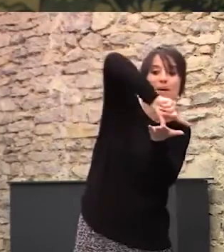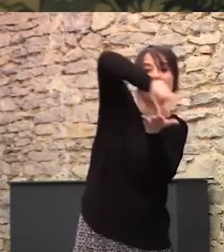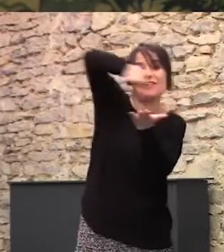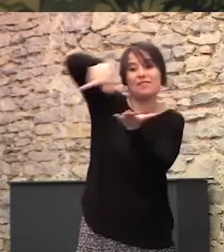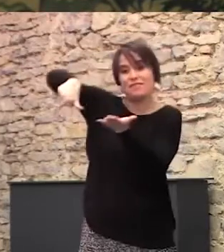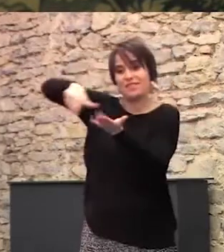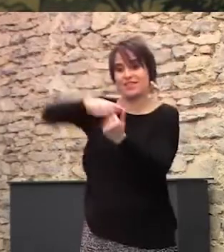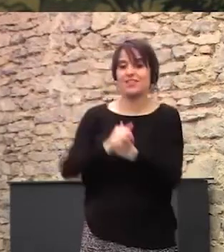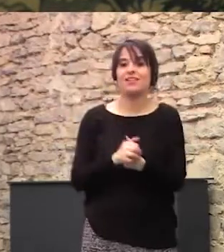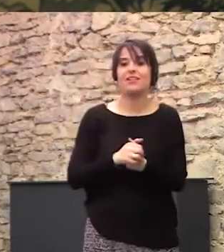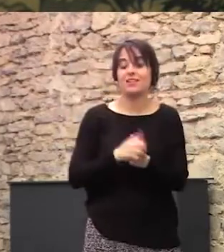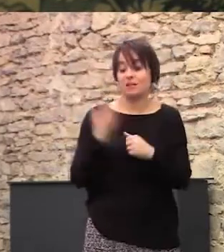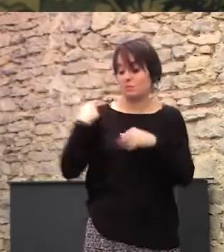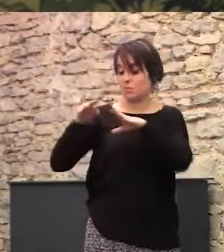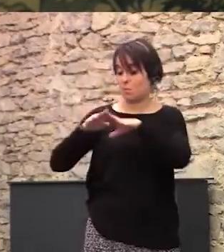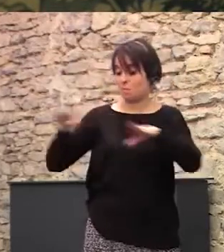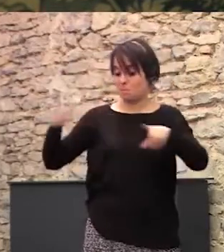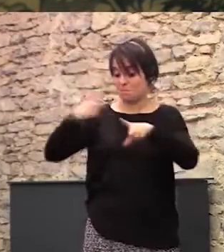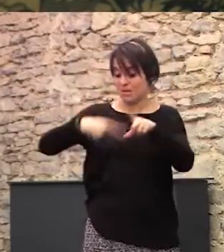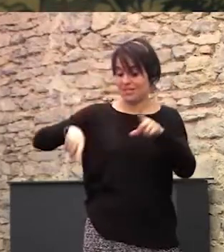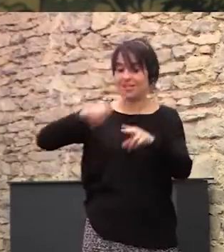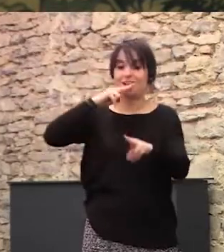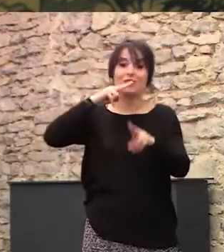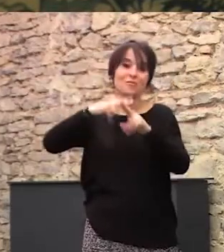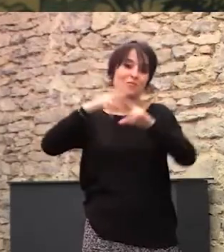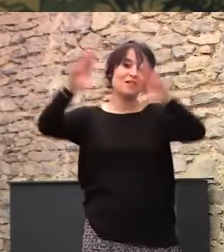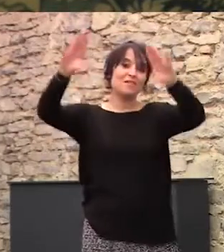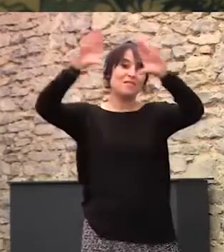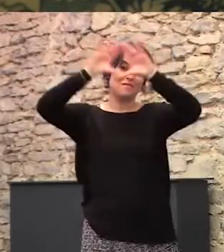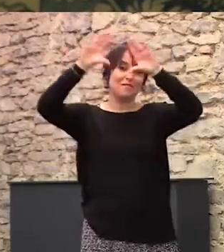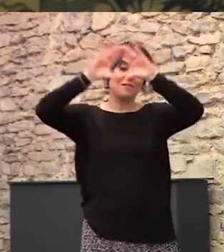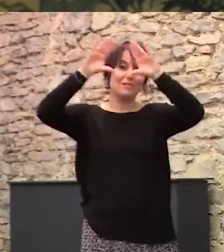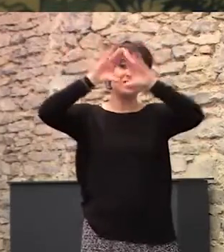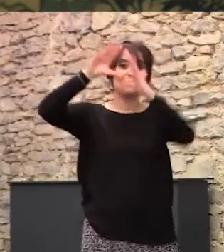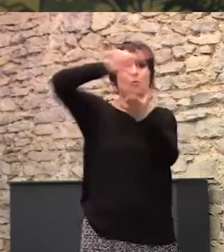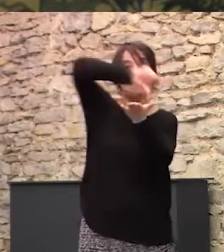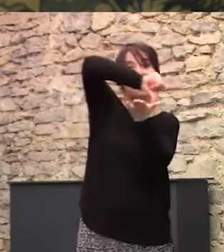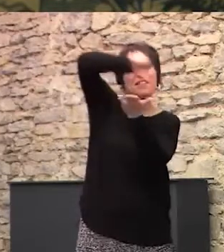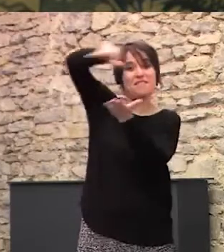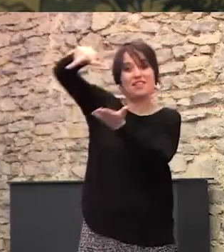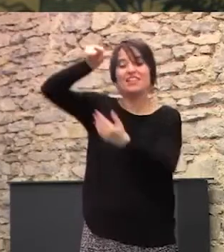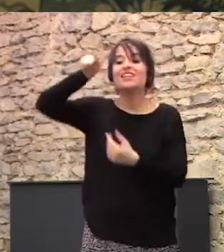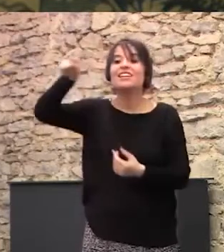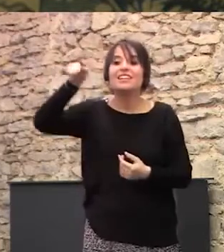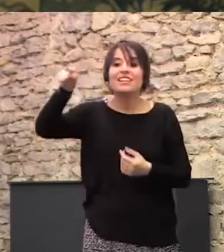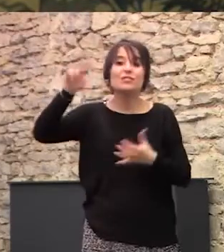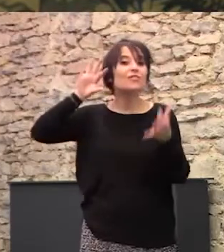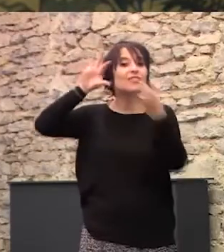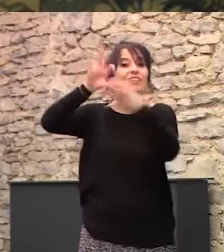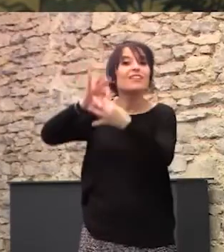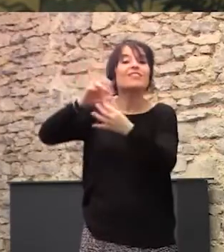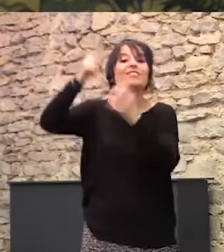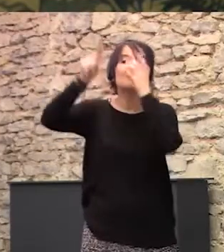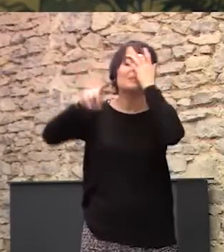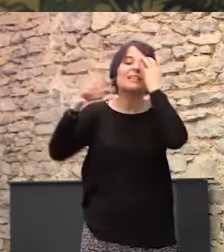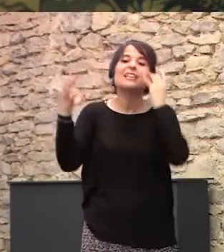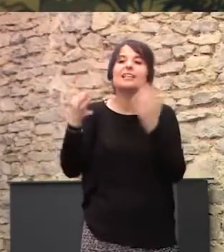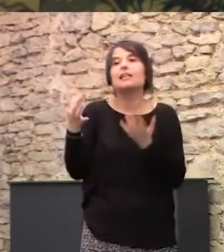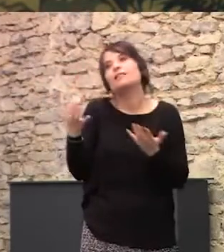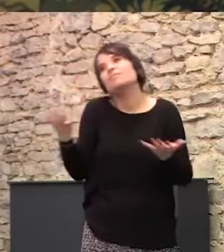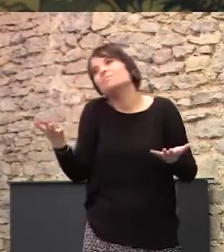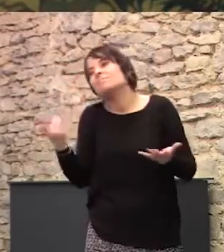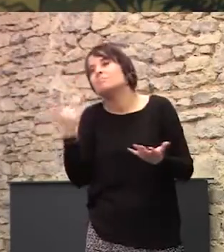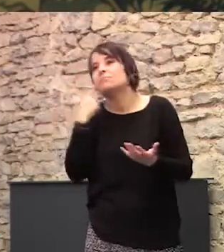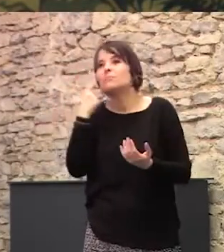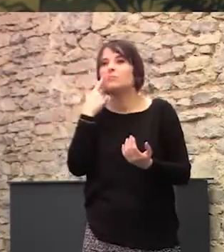de la mesa redonda es Feminismos periféricos, y eso es también un invito más bien,